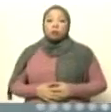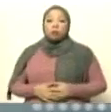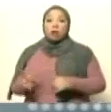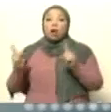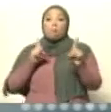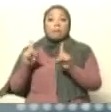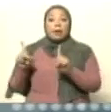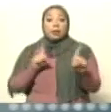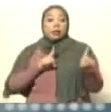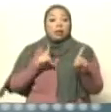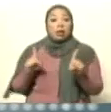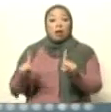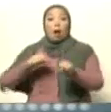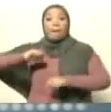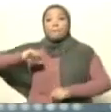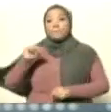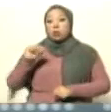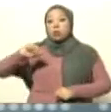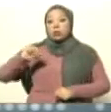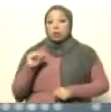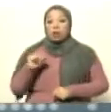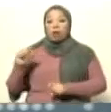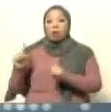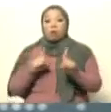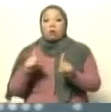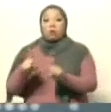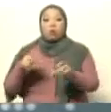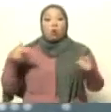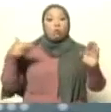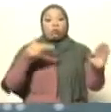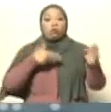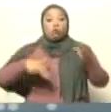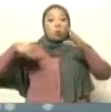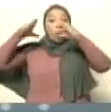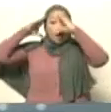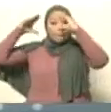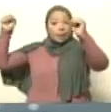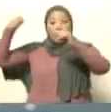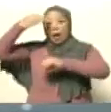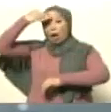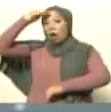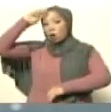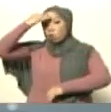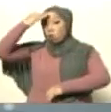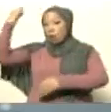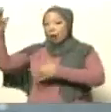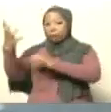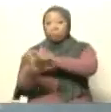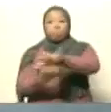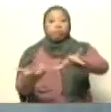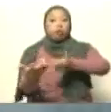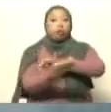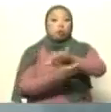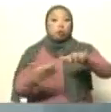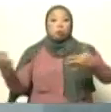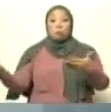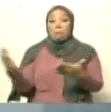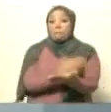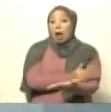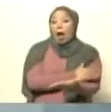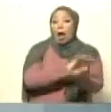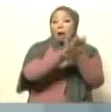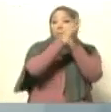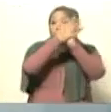persecuciones, a nosotros nos andaban buscando, asaltaron la embajada de Cuba, buscándonos a nosotros, en este caso en particular buscándome a